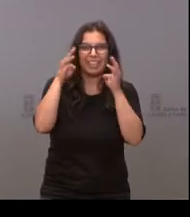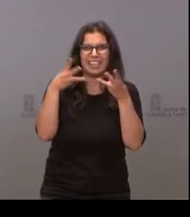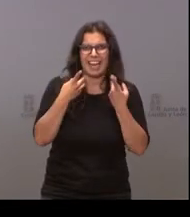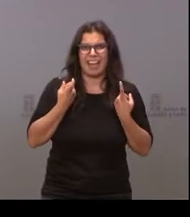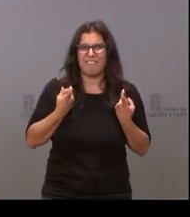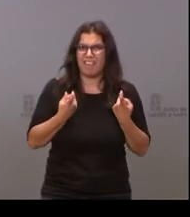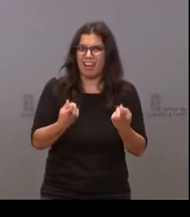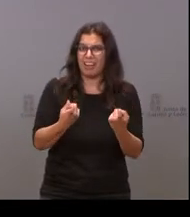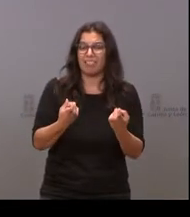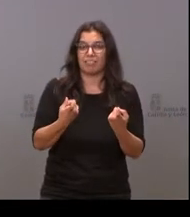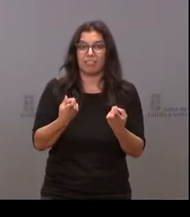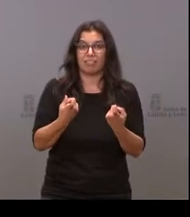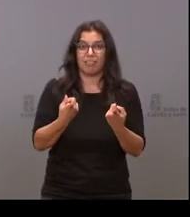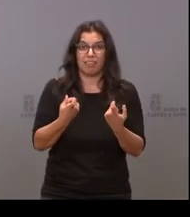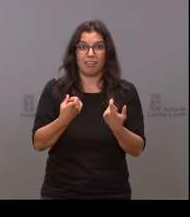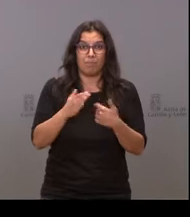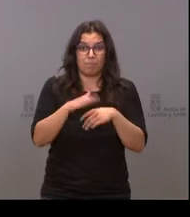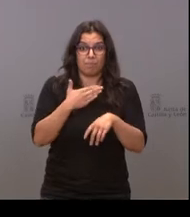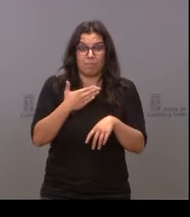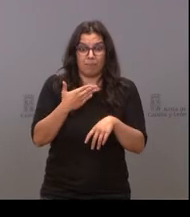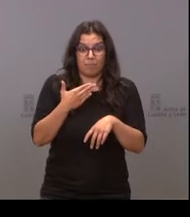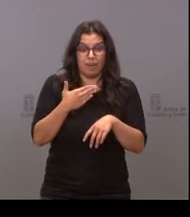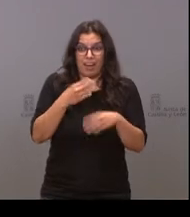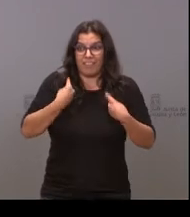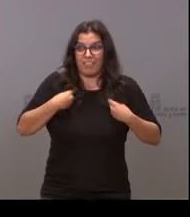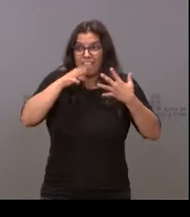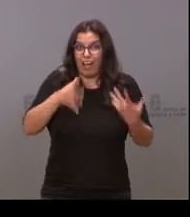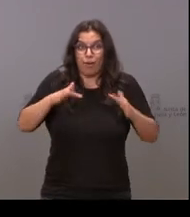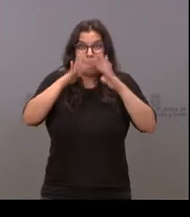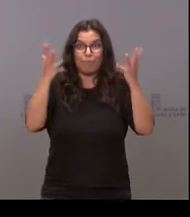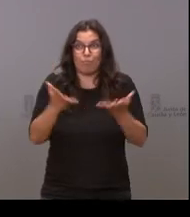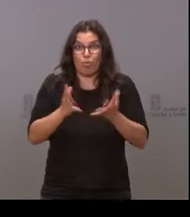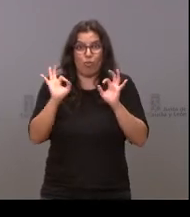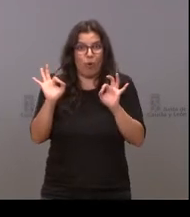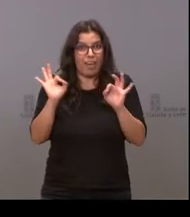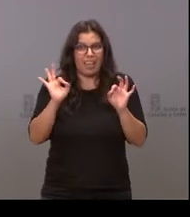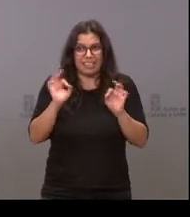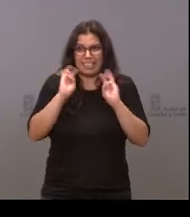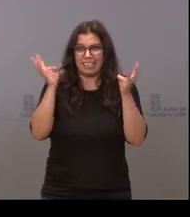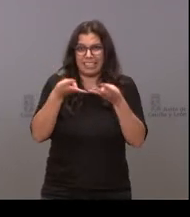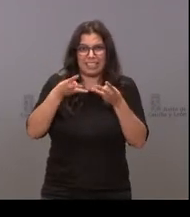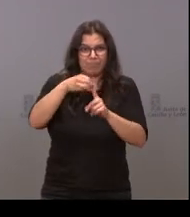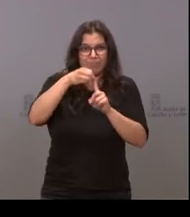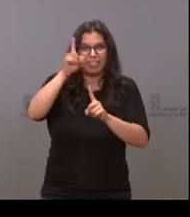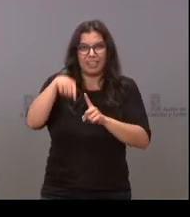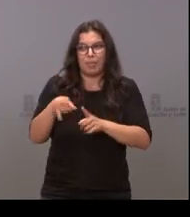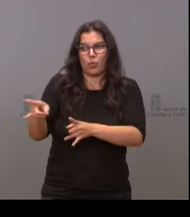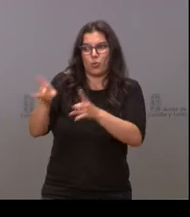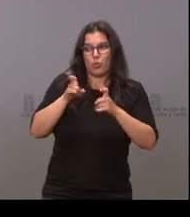para transitar por el mundo en el que hoy nos movemos y fijar poblaciones